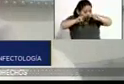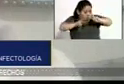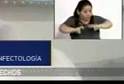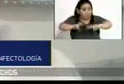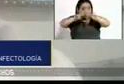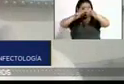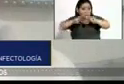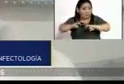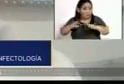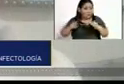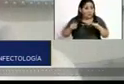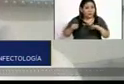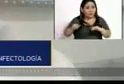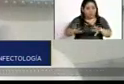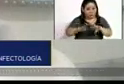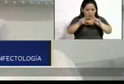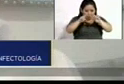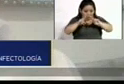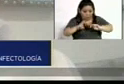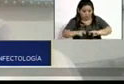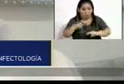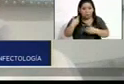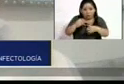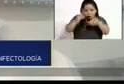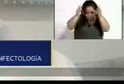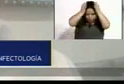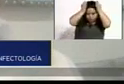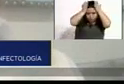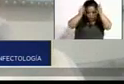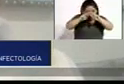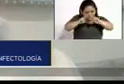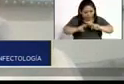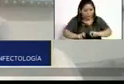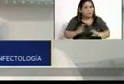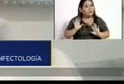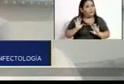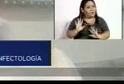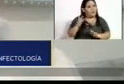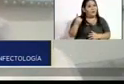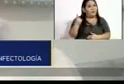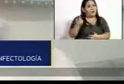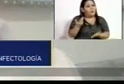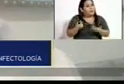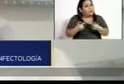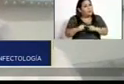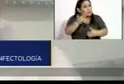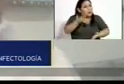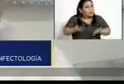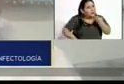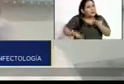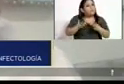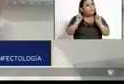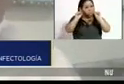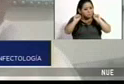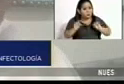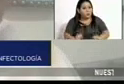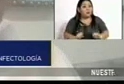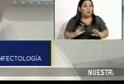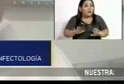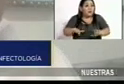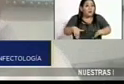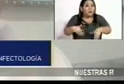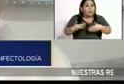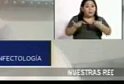den un soporte científico importante, pero la posibilidad puede existir puesto que el niño